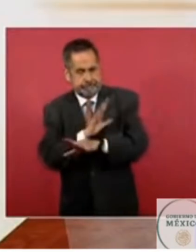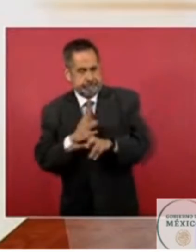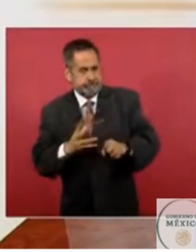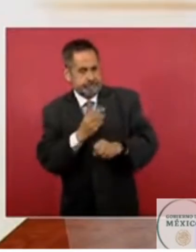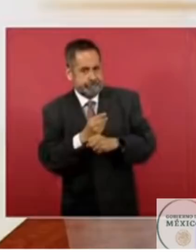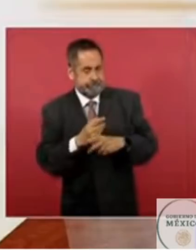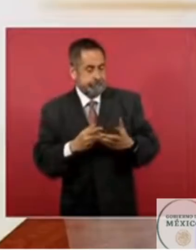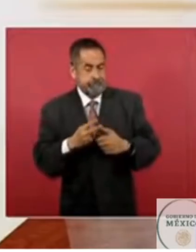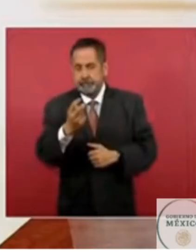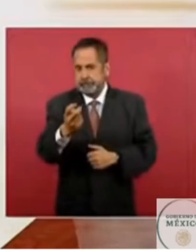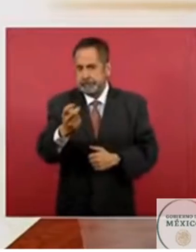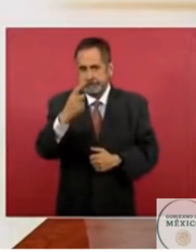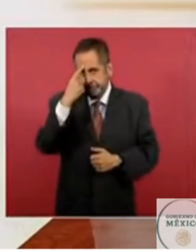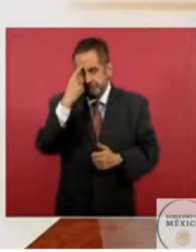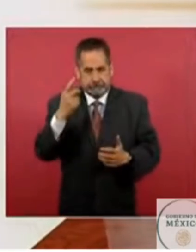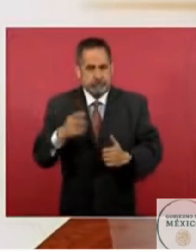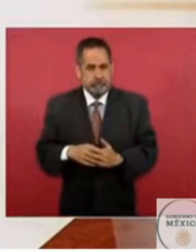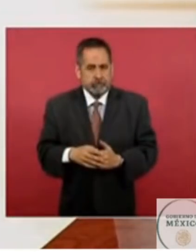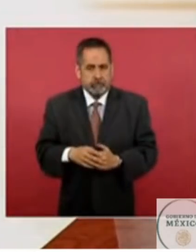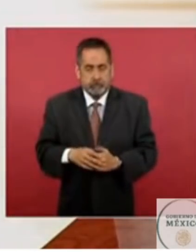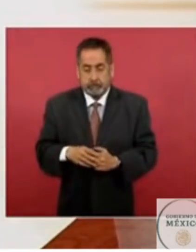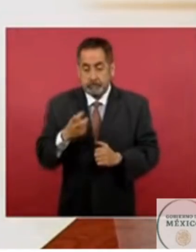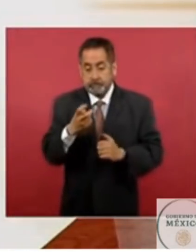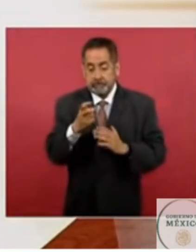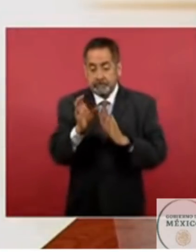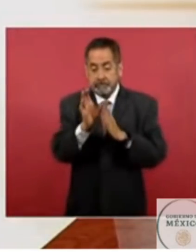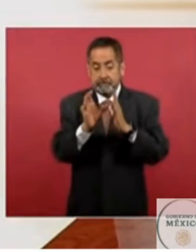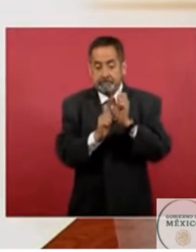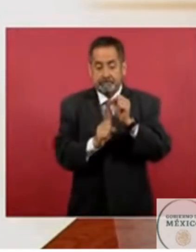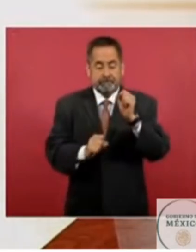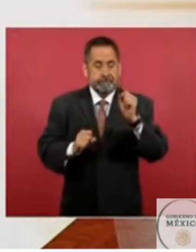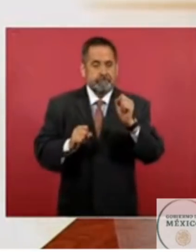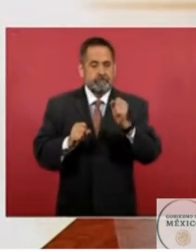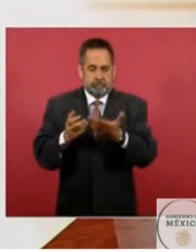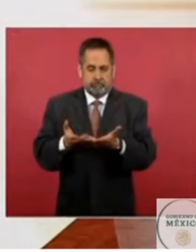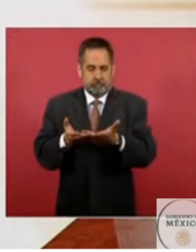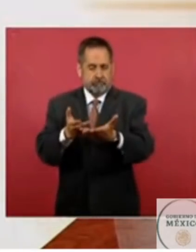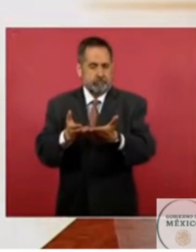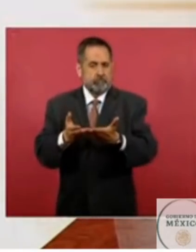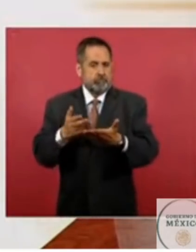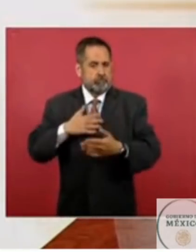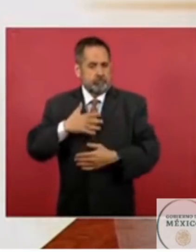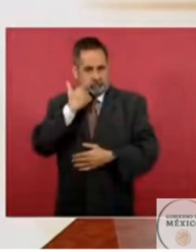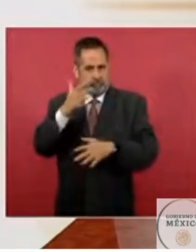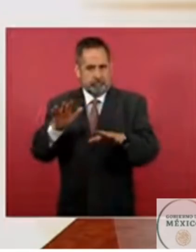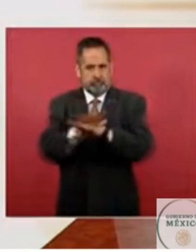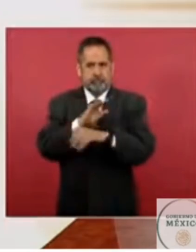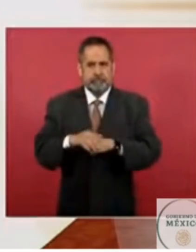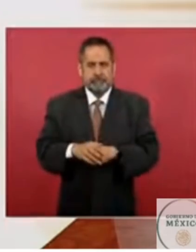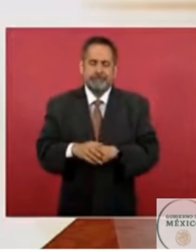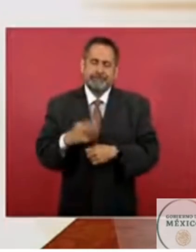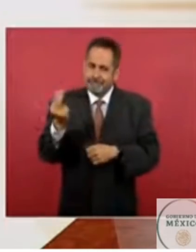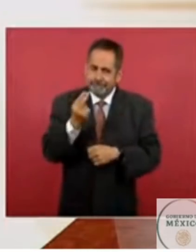Por eso, en esta reforma a la Constitución que presentamos, pues son